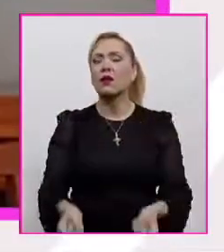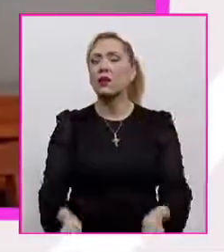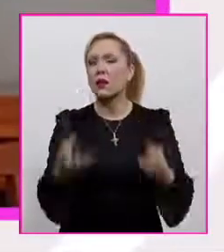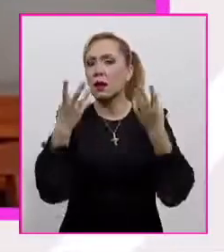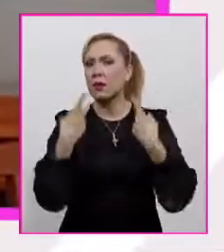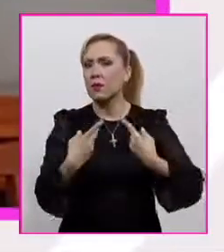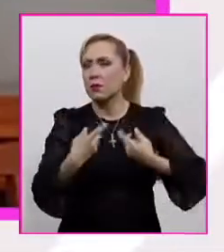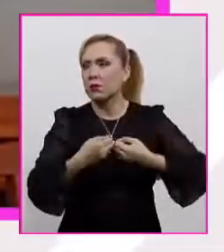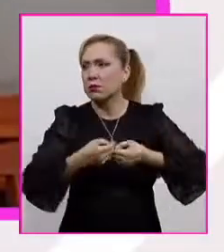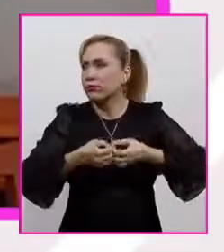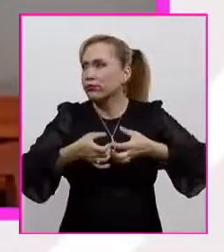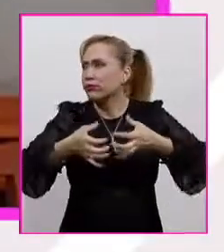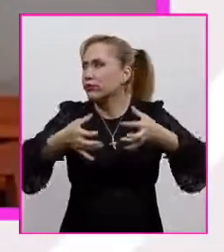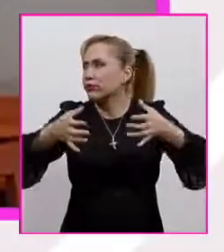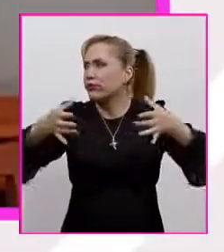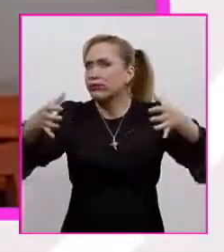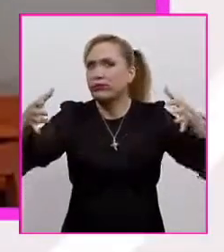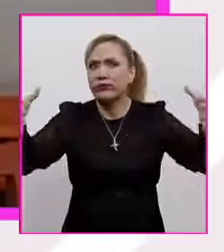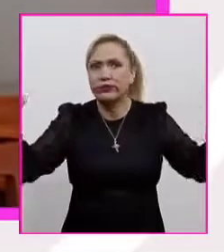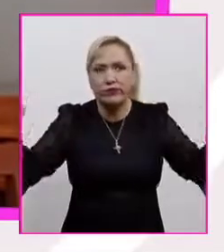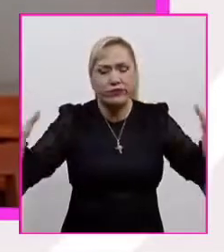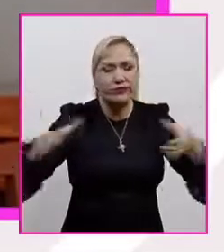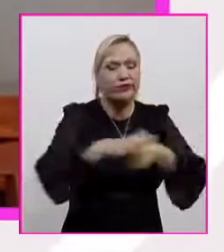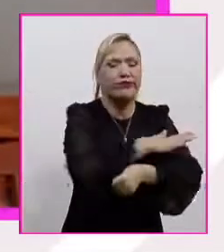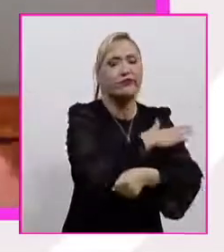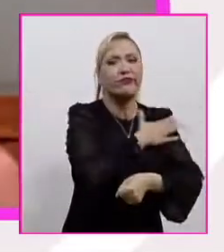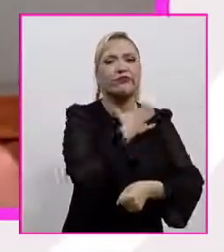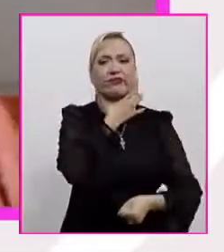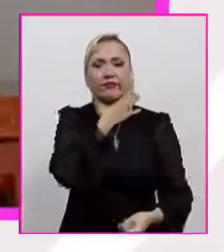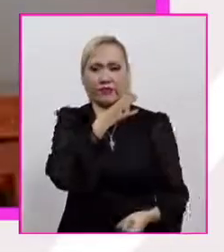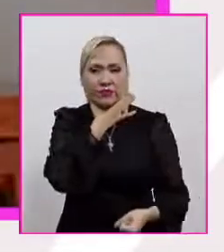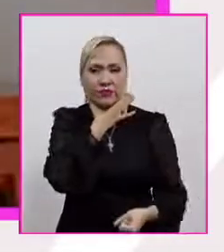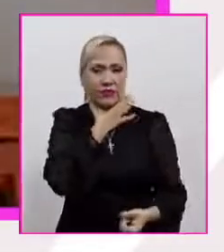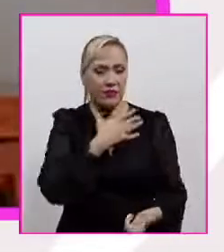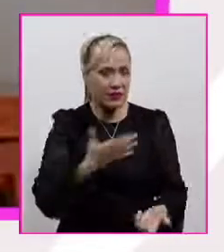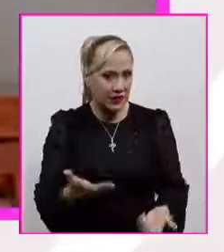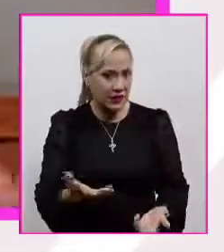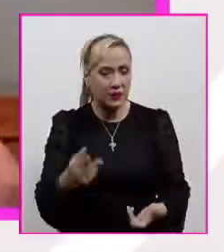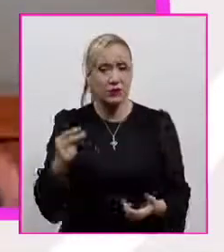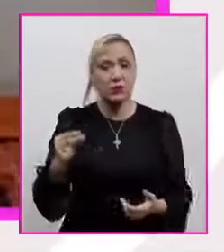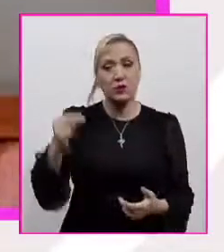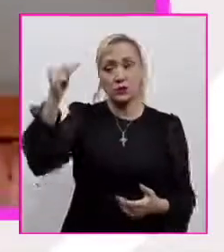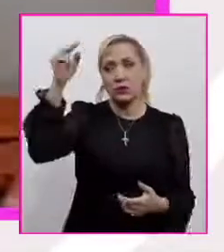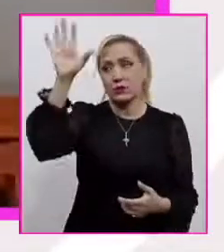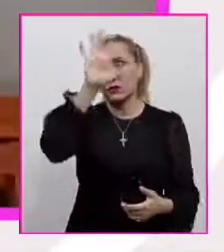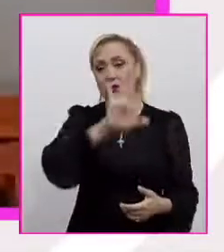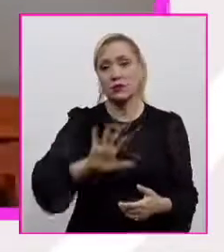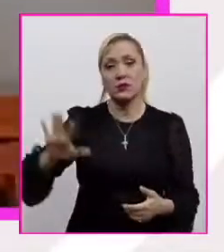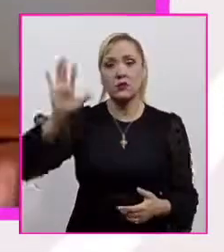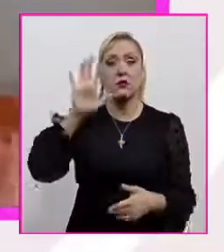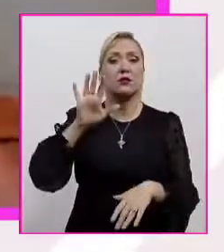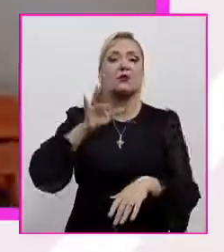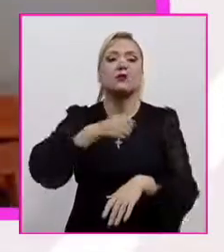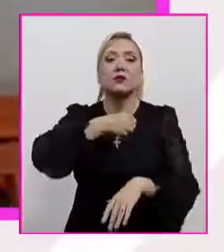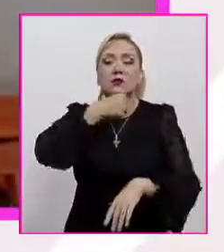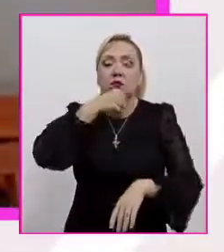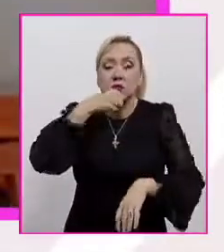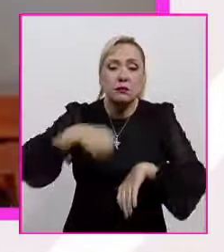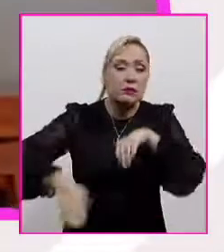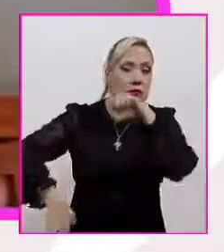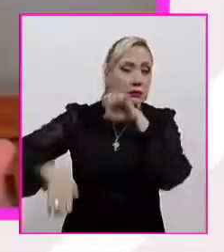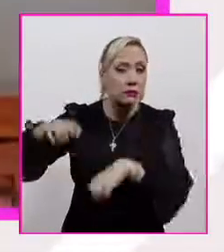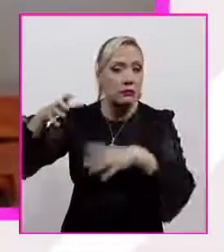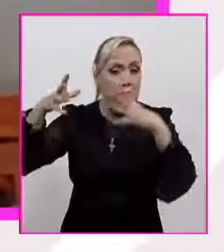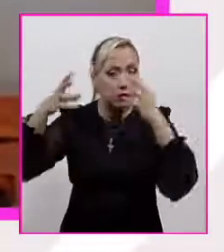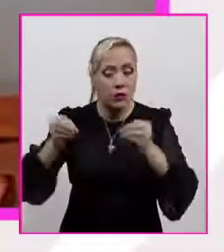cuestiones estrictamente demográficas también tiene sentido. La población del norte global es una población más envejecida y la población